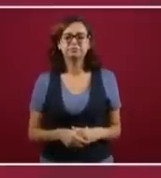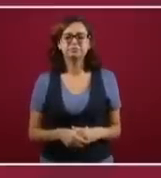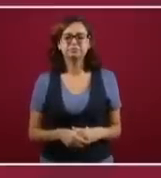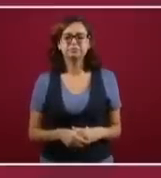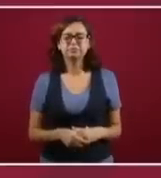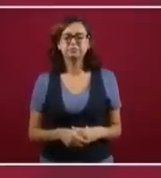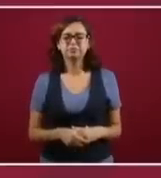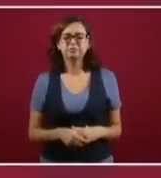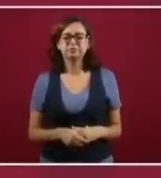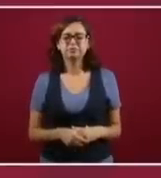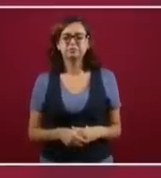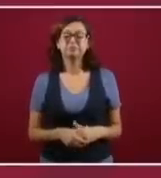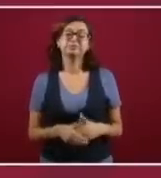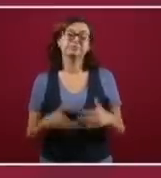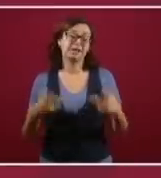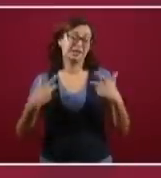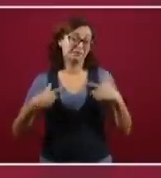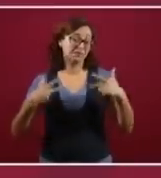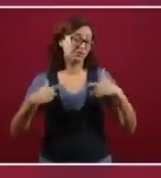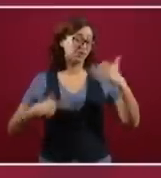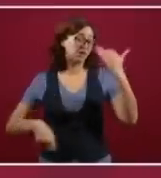Hay que avisarle a todo mundo